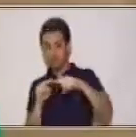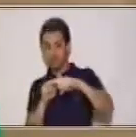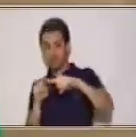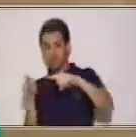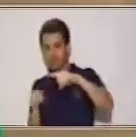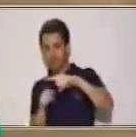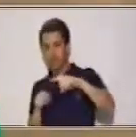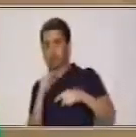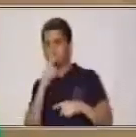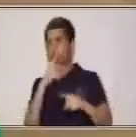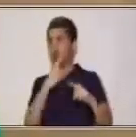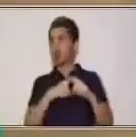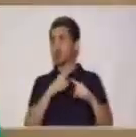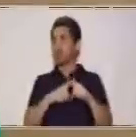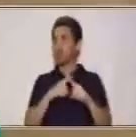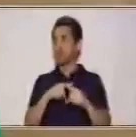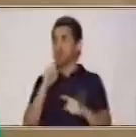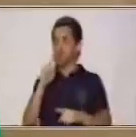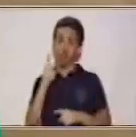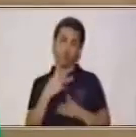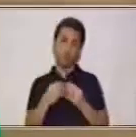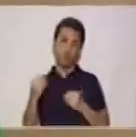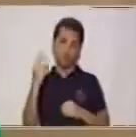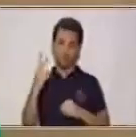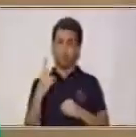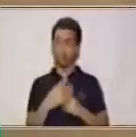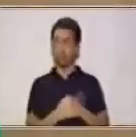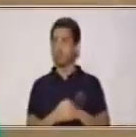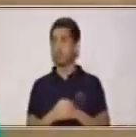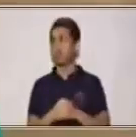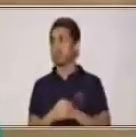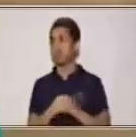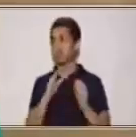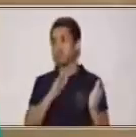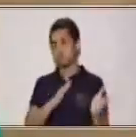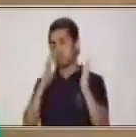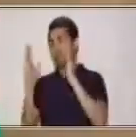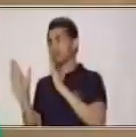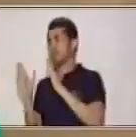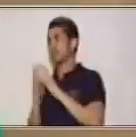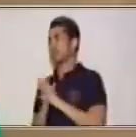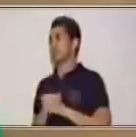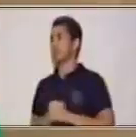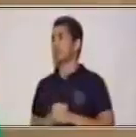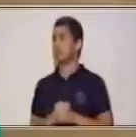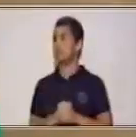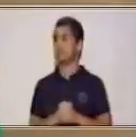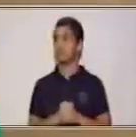2 por 1. Continuamos con la otra